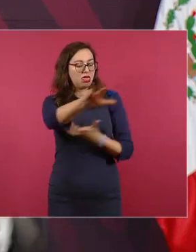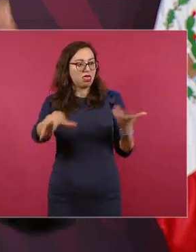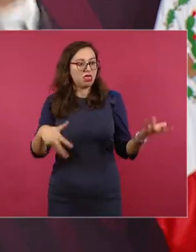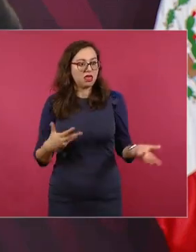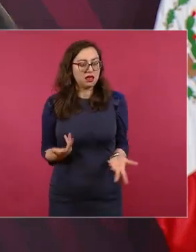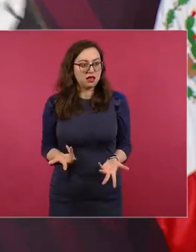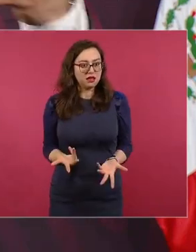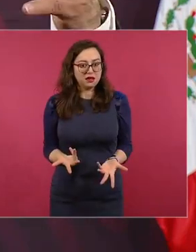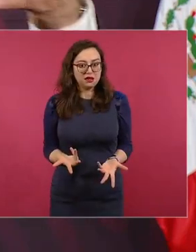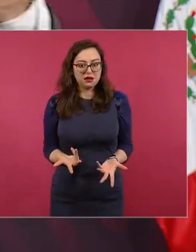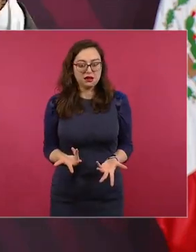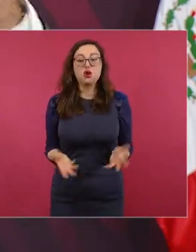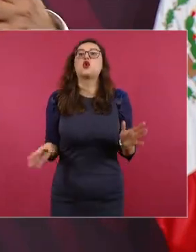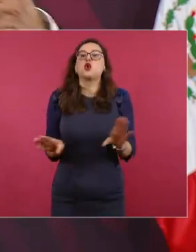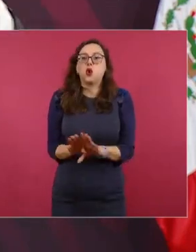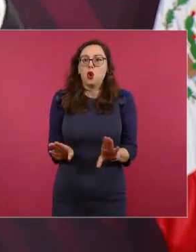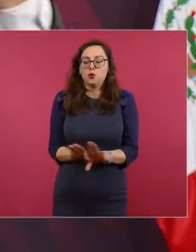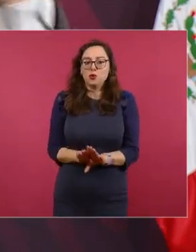¿Cómo